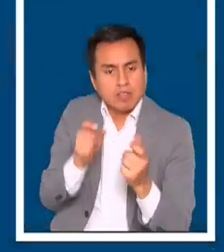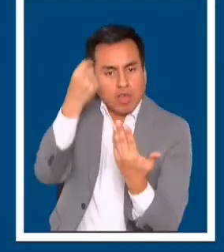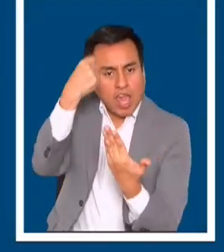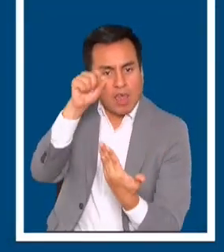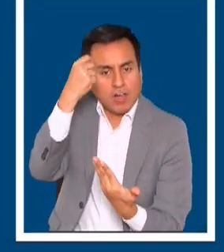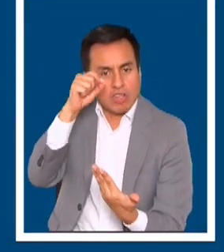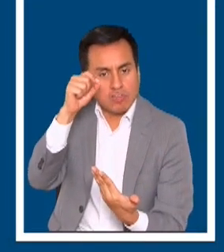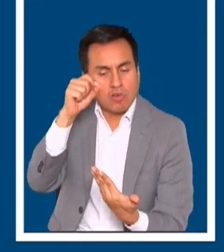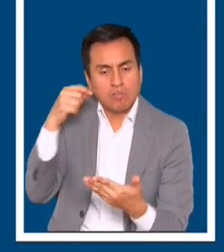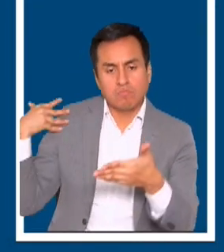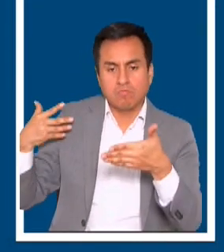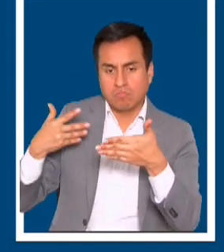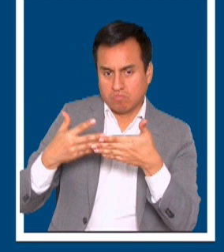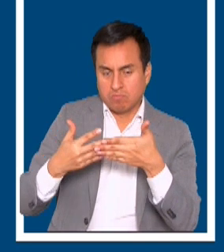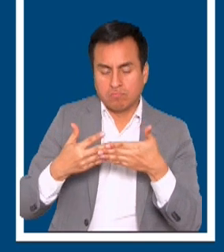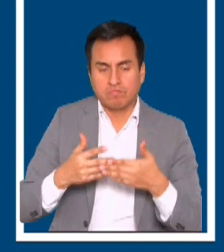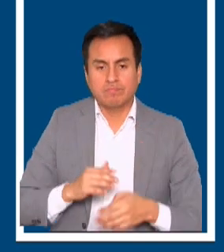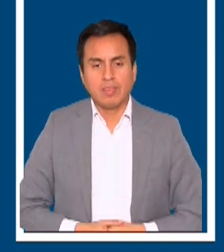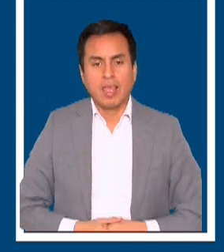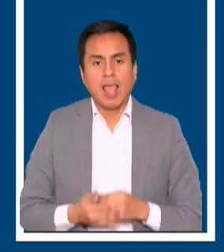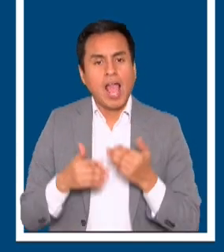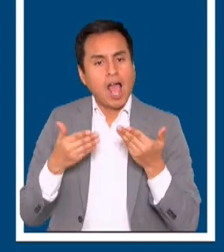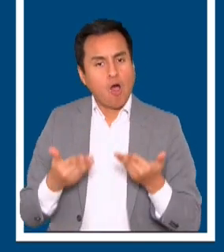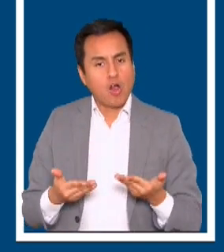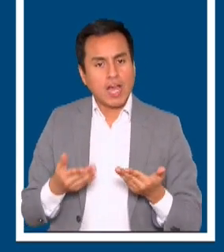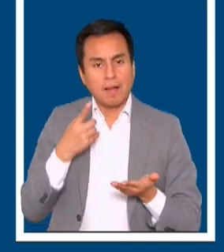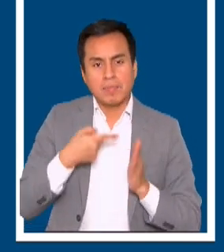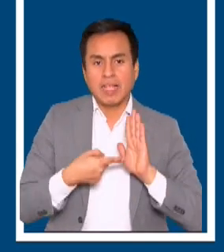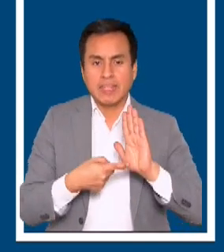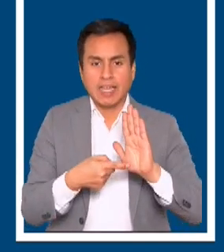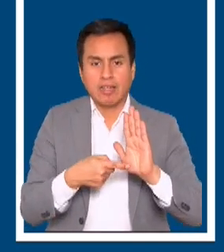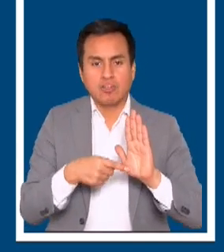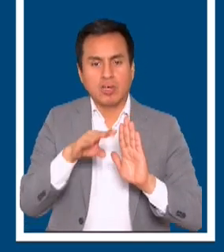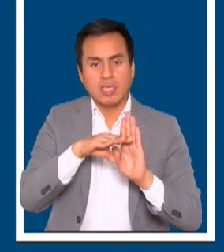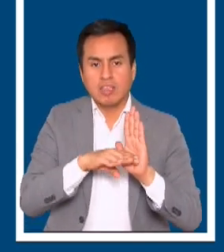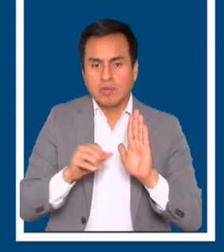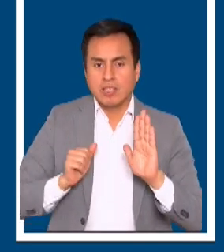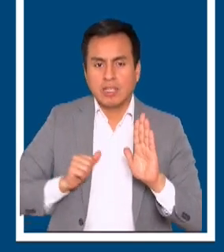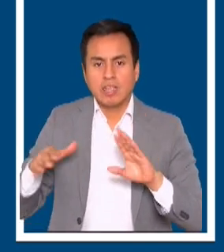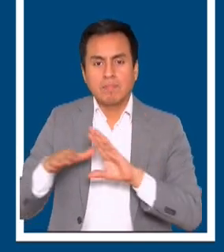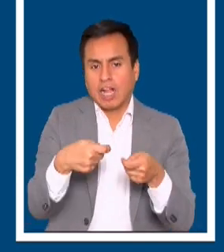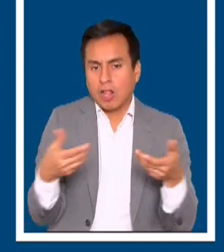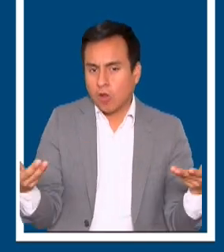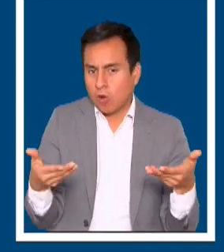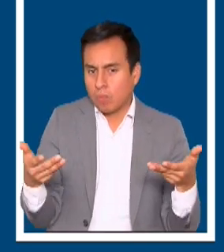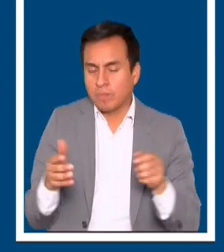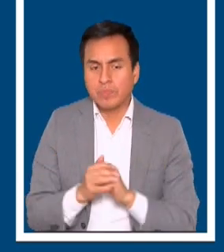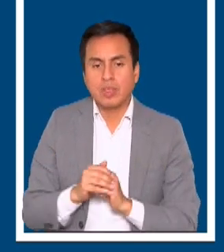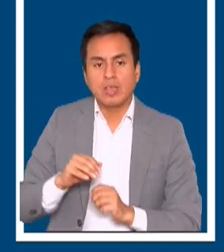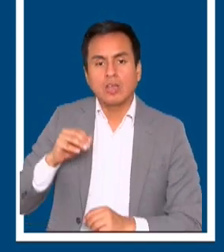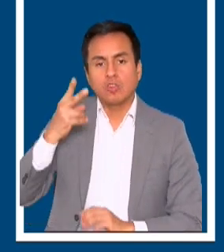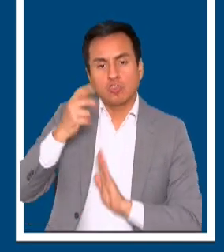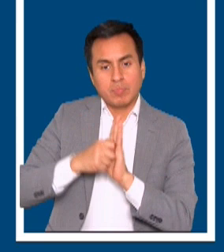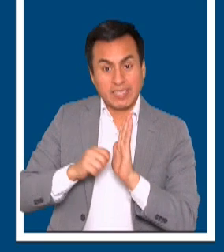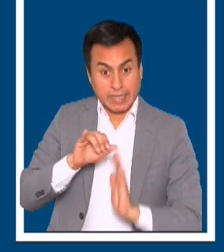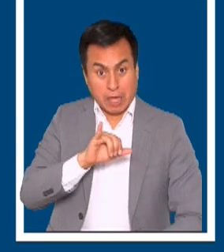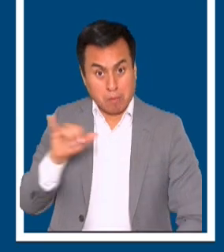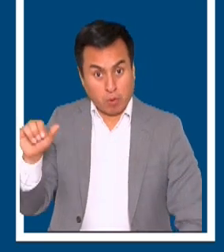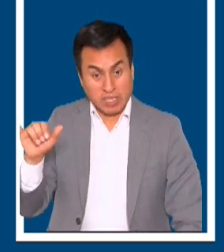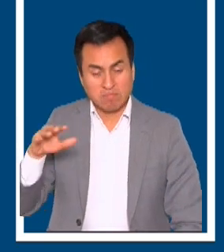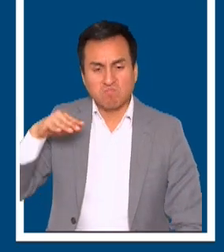tributario para las empresas de menor tamaño cómo está planteado implementarse este pacto fiscal en los próximos dos meses